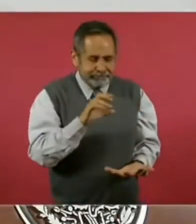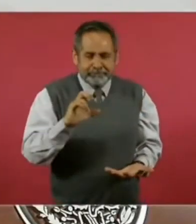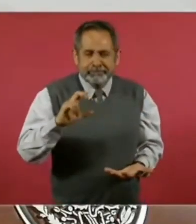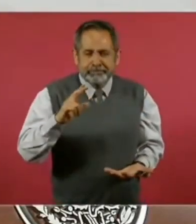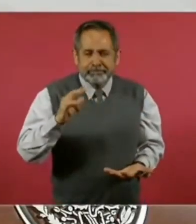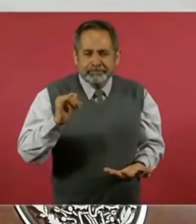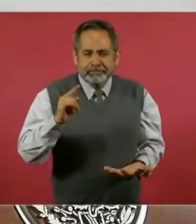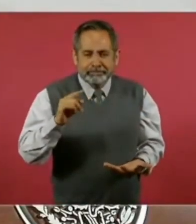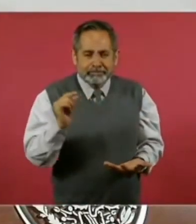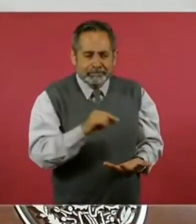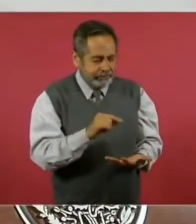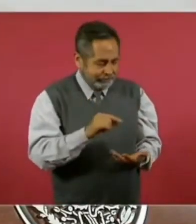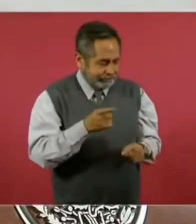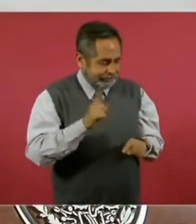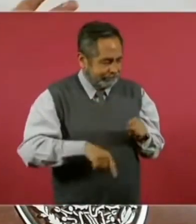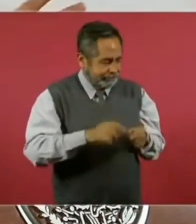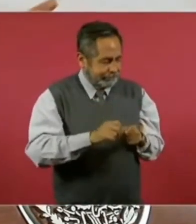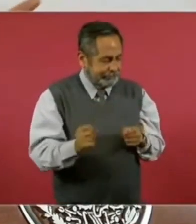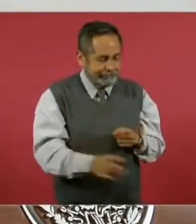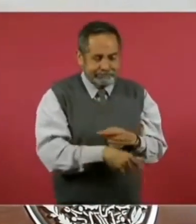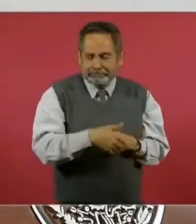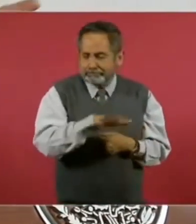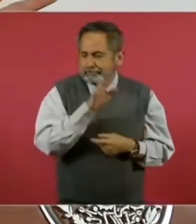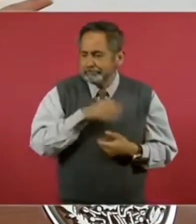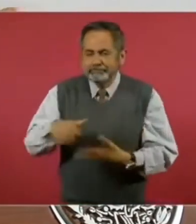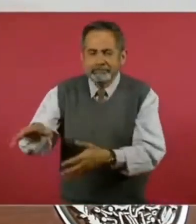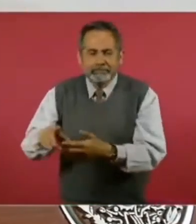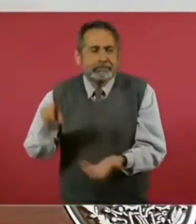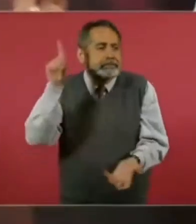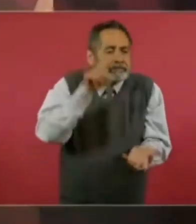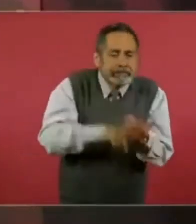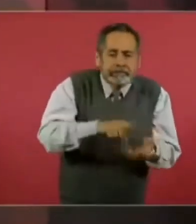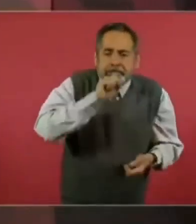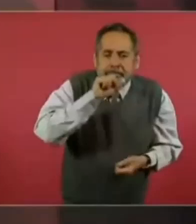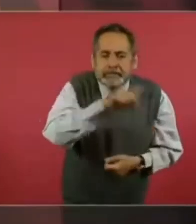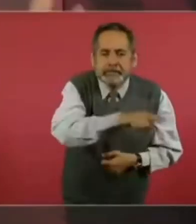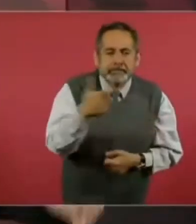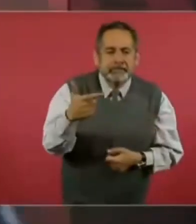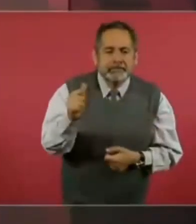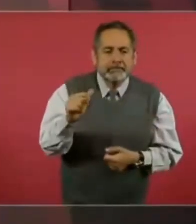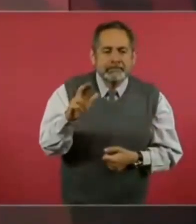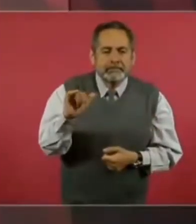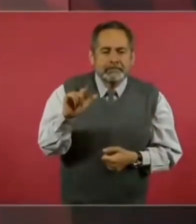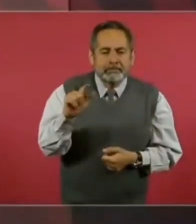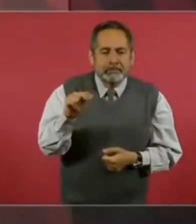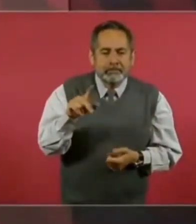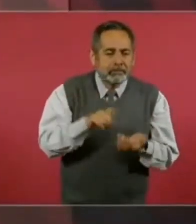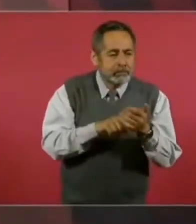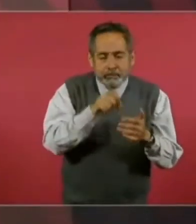chips, porque estaba completamente, esto fue cuando